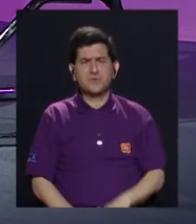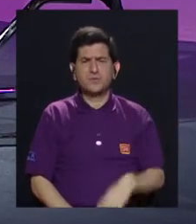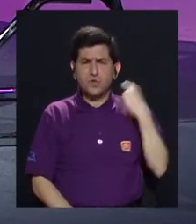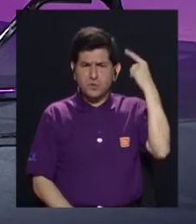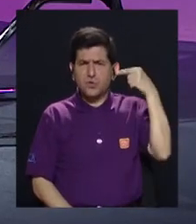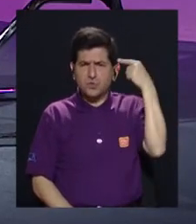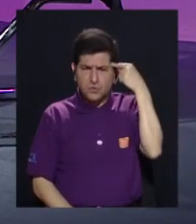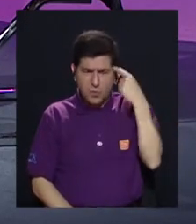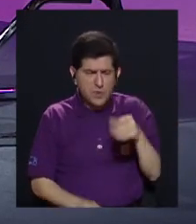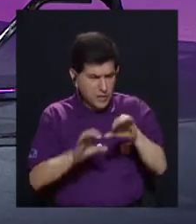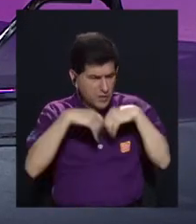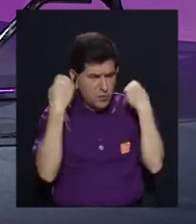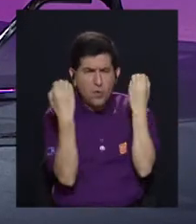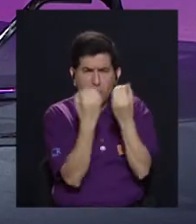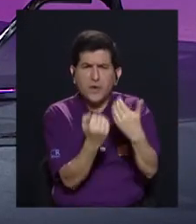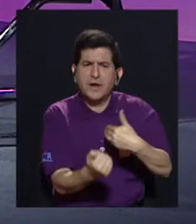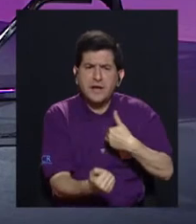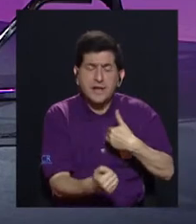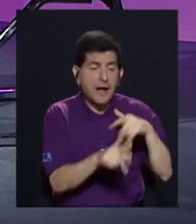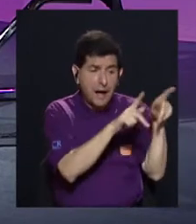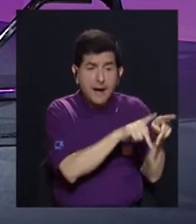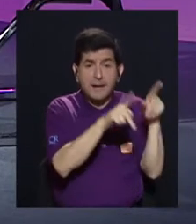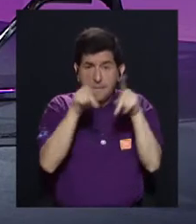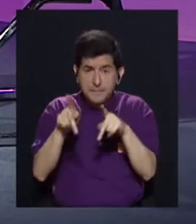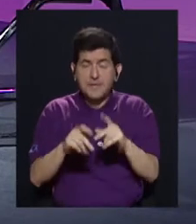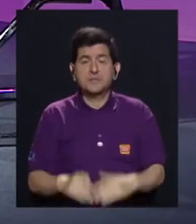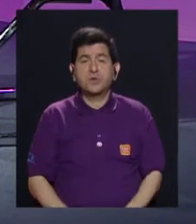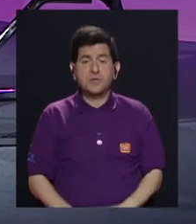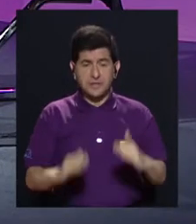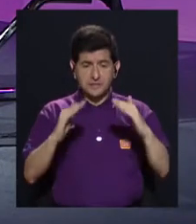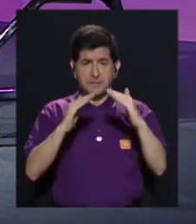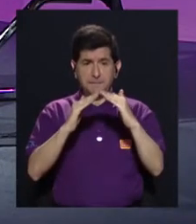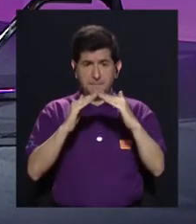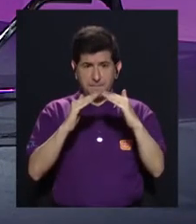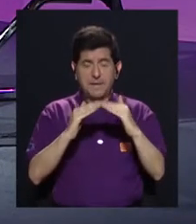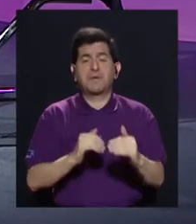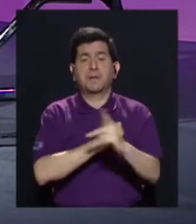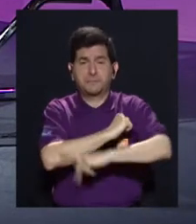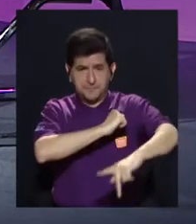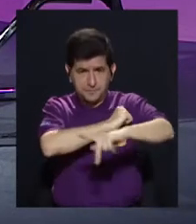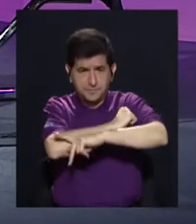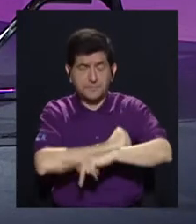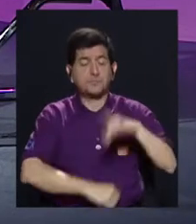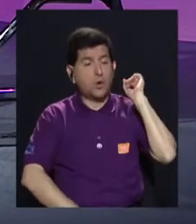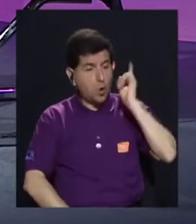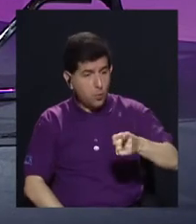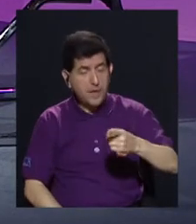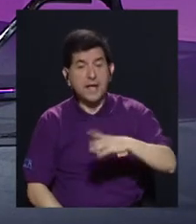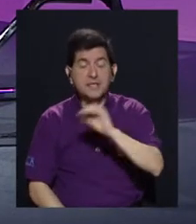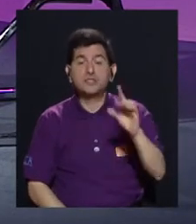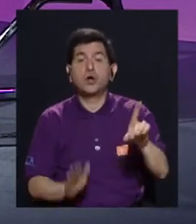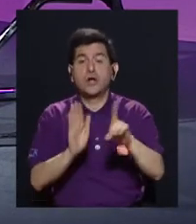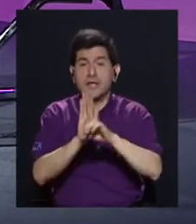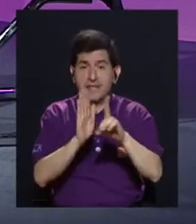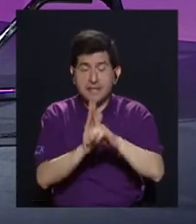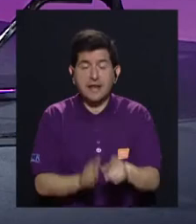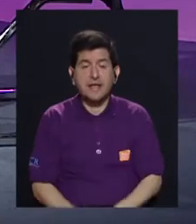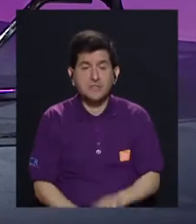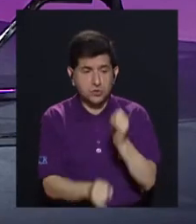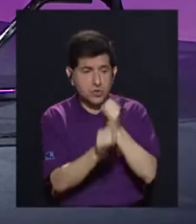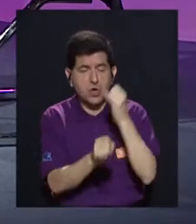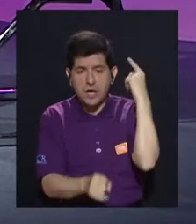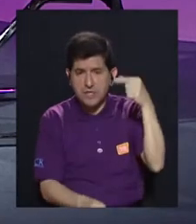estado entonces es porque las personas que vivimos en un país tenemos el derecho y la obligación de dirigir las instituciones